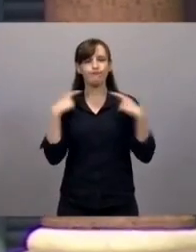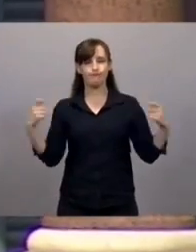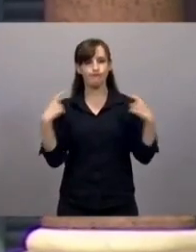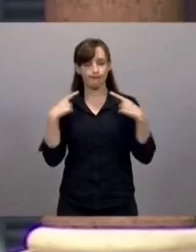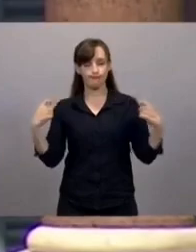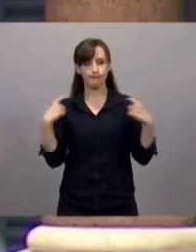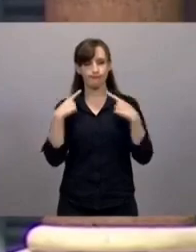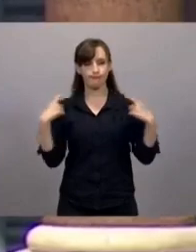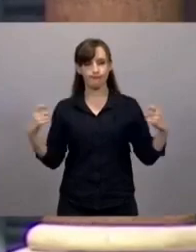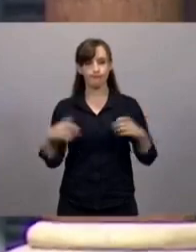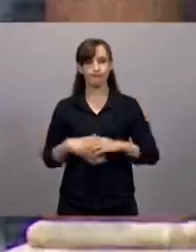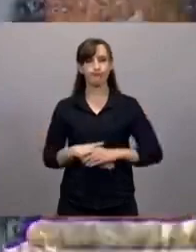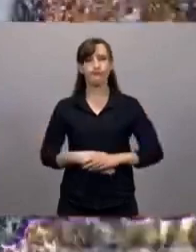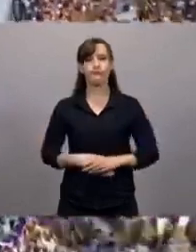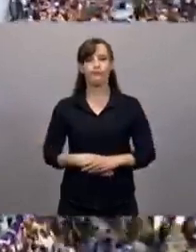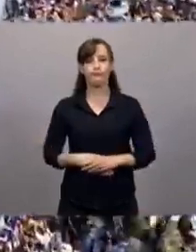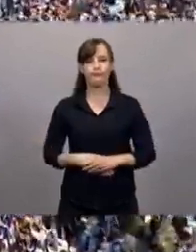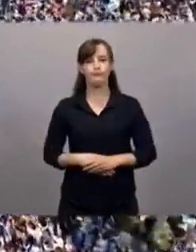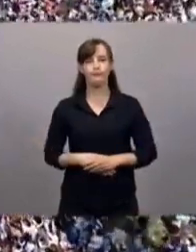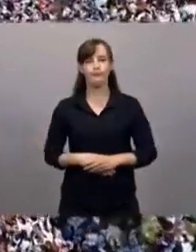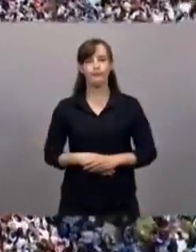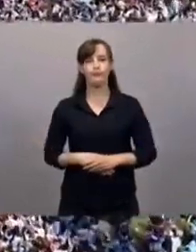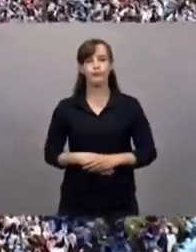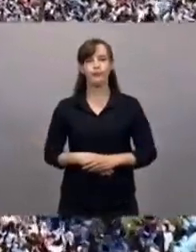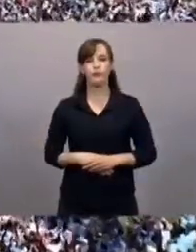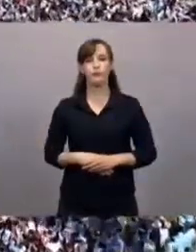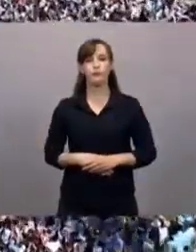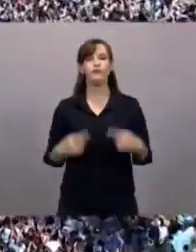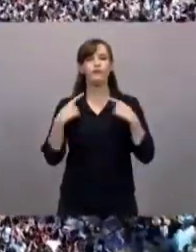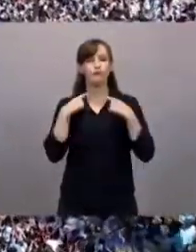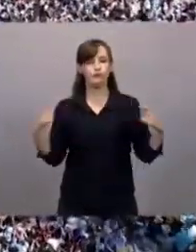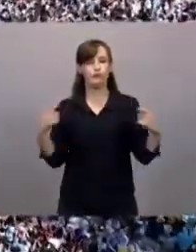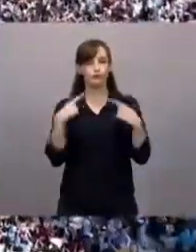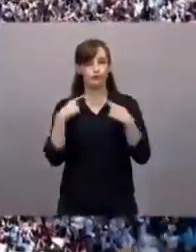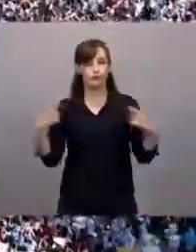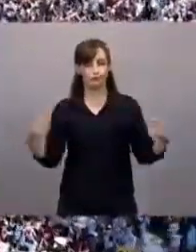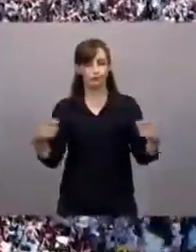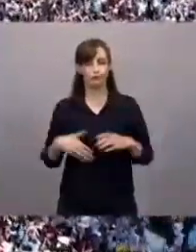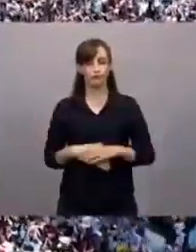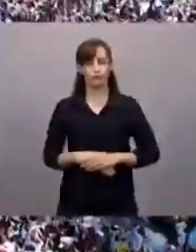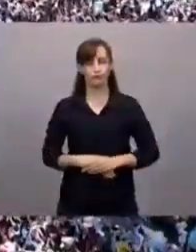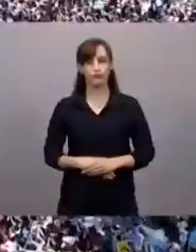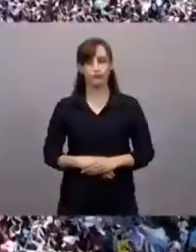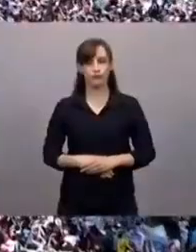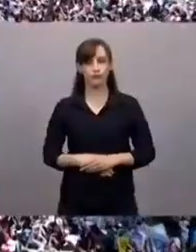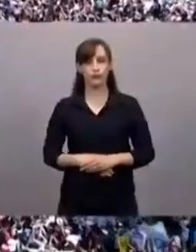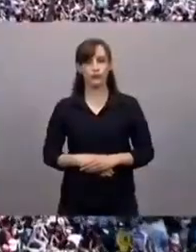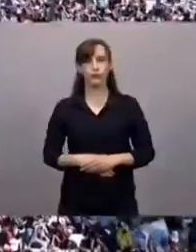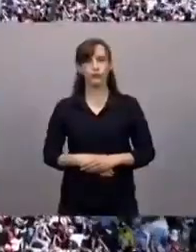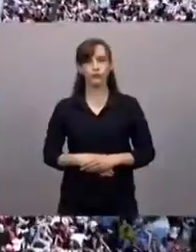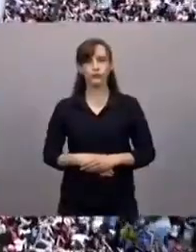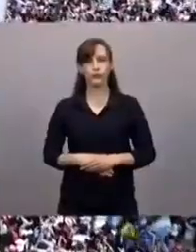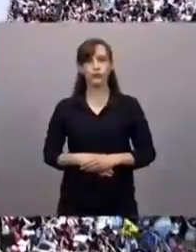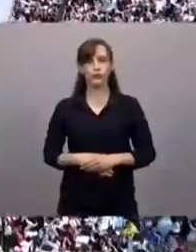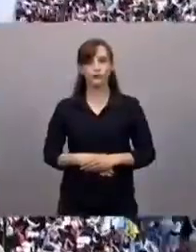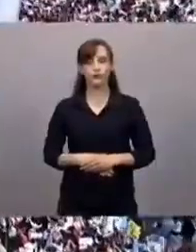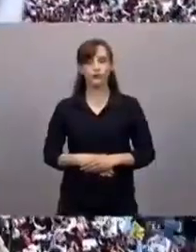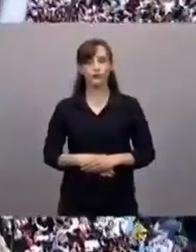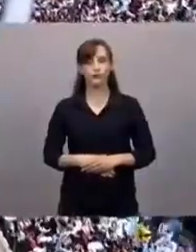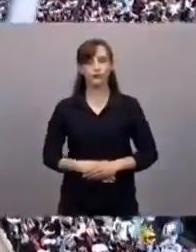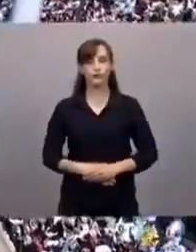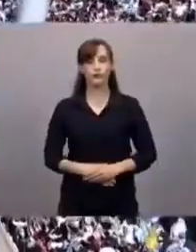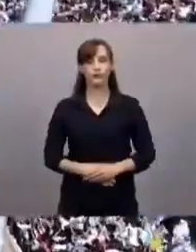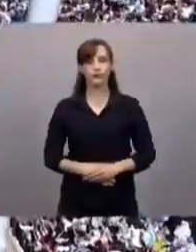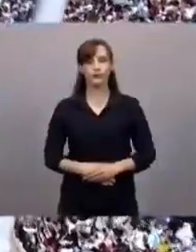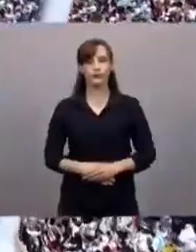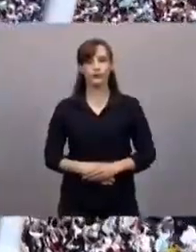impedir esa situación e eh eh la mayoría de congresista la tiene él no no no no él no tiene ni un tercio del